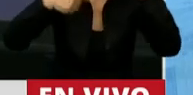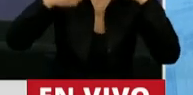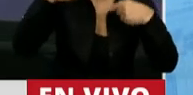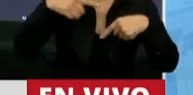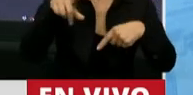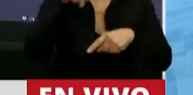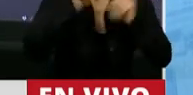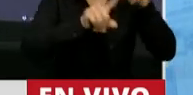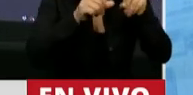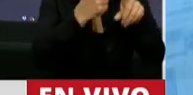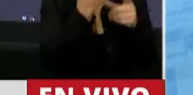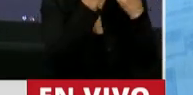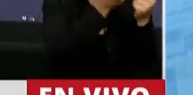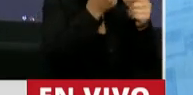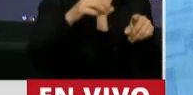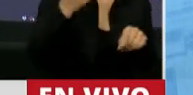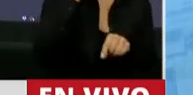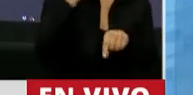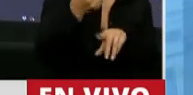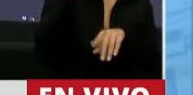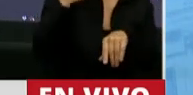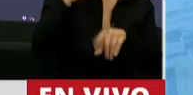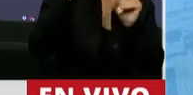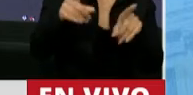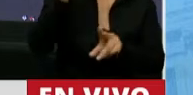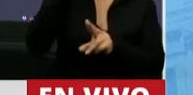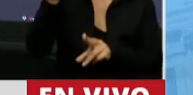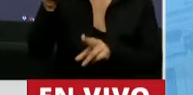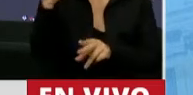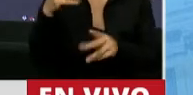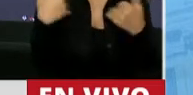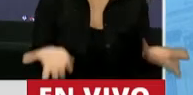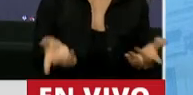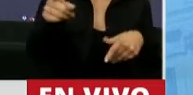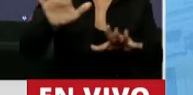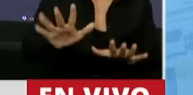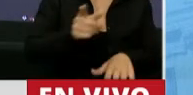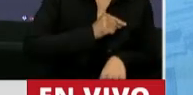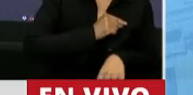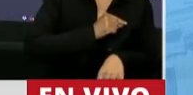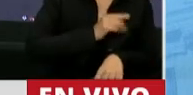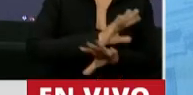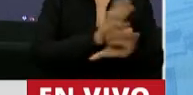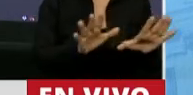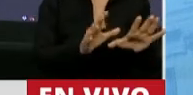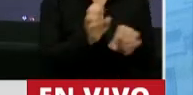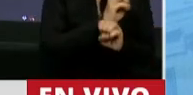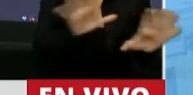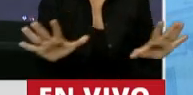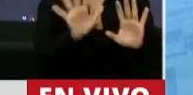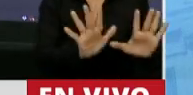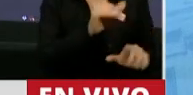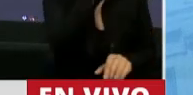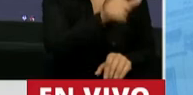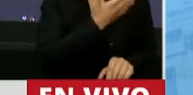vida, mantienen un respetuoso silencio, pero nadie debe sacar provecho de ese dolor. Es patético verlo al presidente